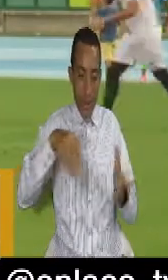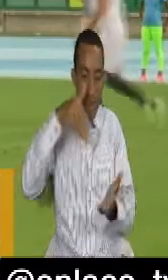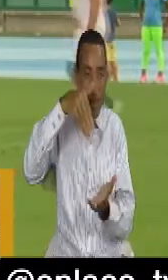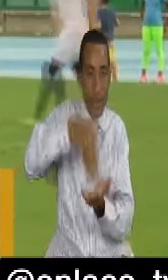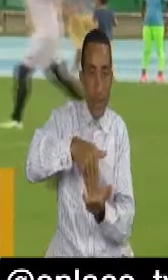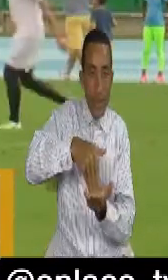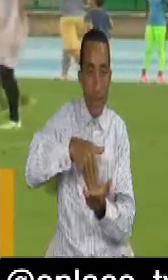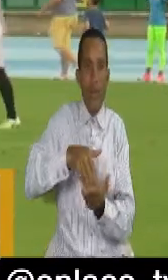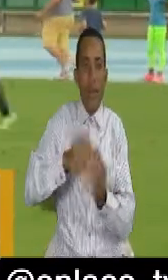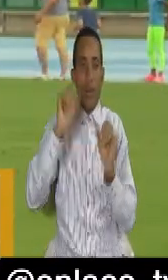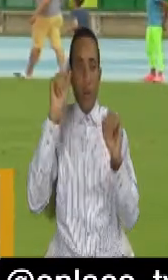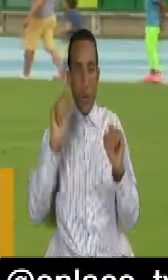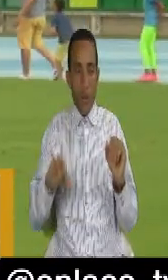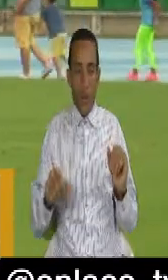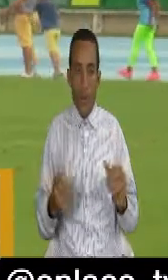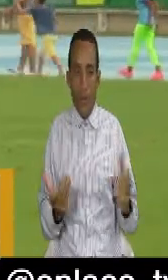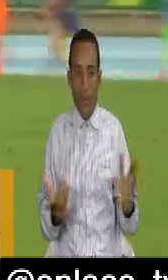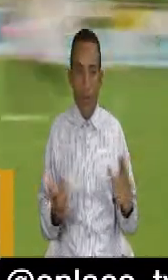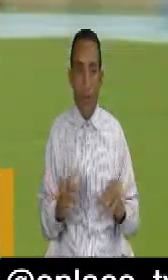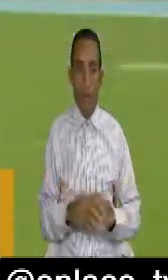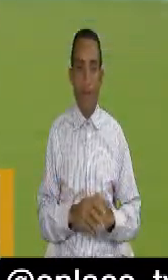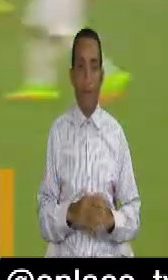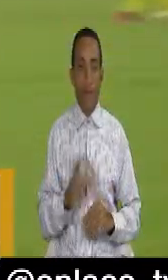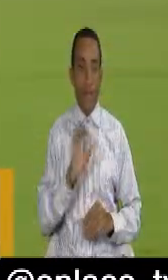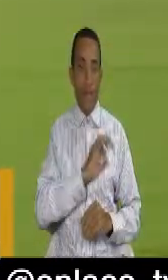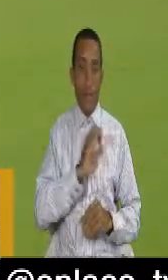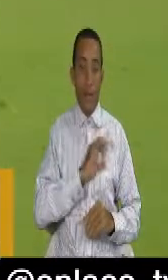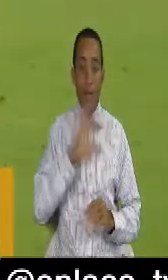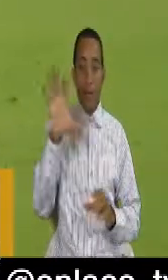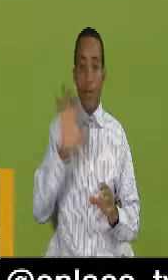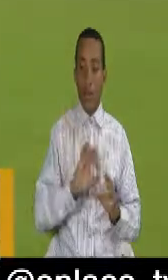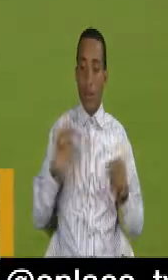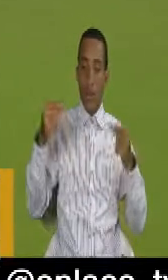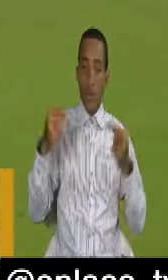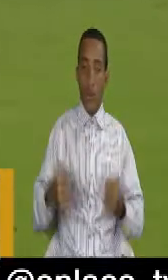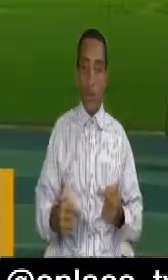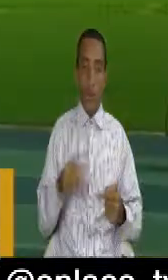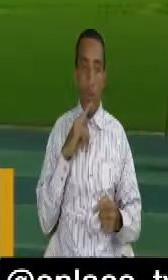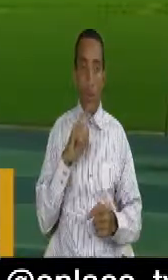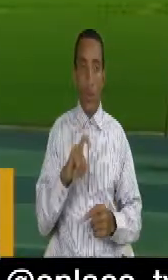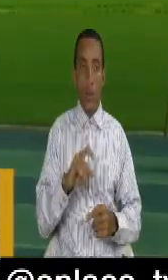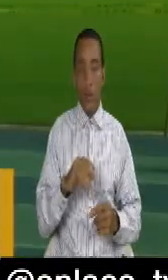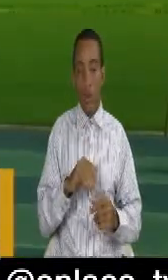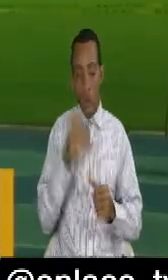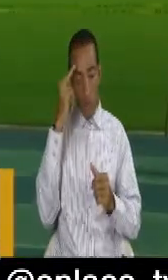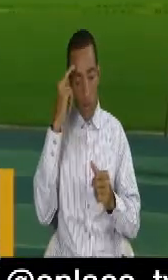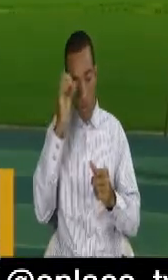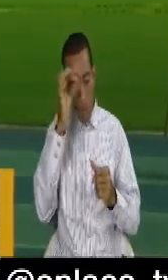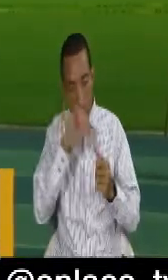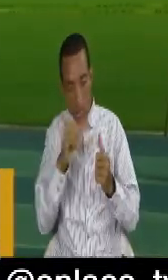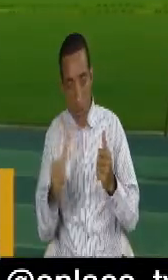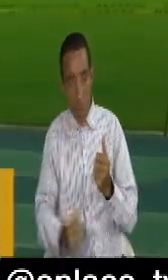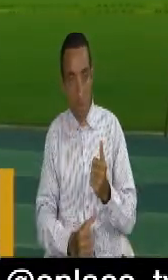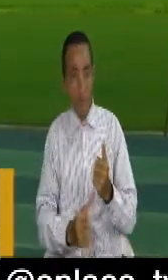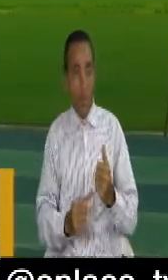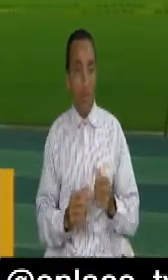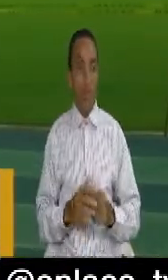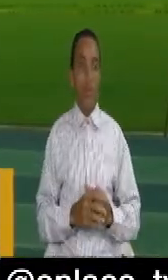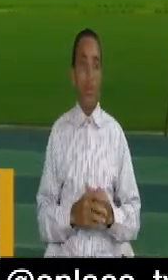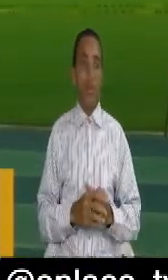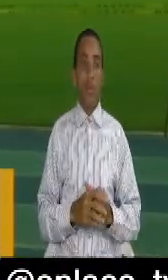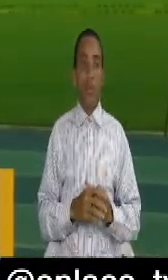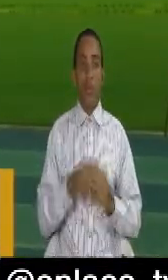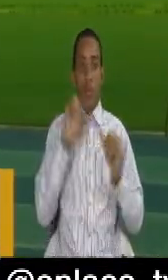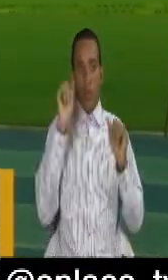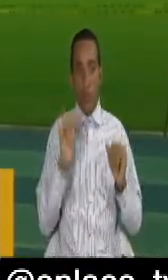Vamos a ver qué pueda estar el sábado contra Bucaramanga, así sea de emergente, para que tengamos un